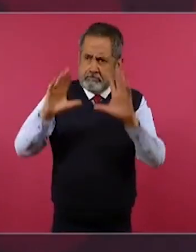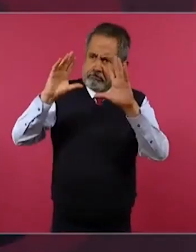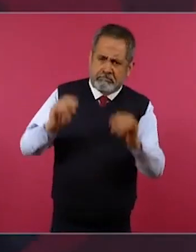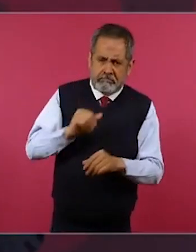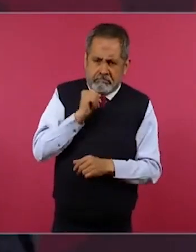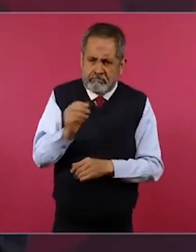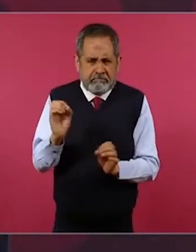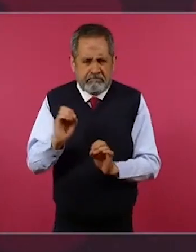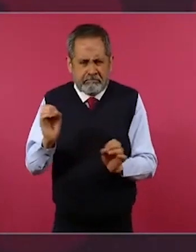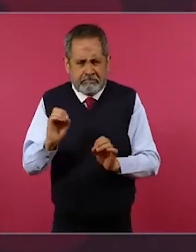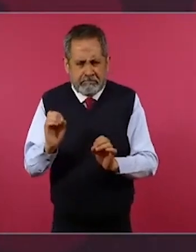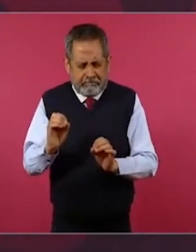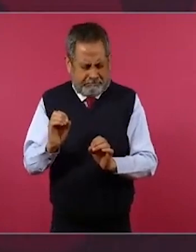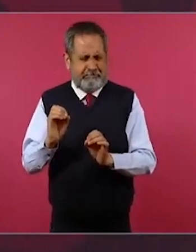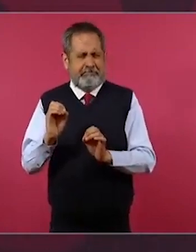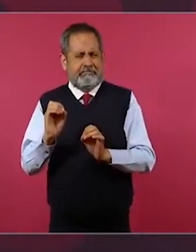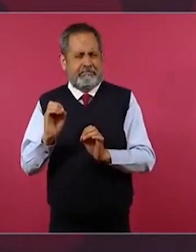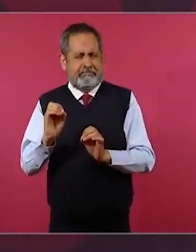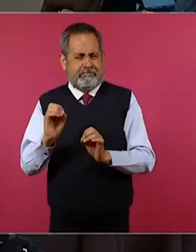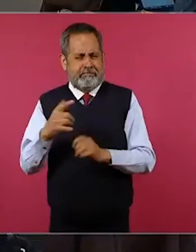me llamó la atención esto.